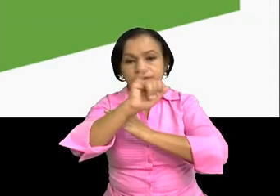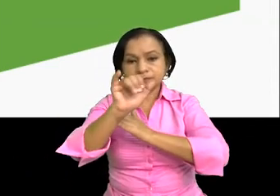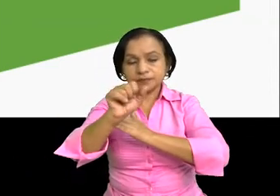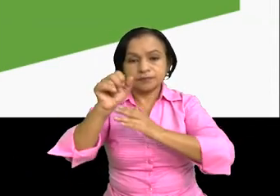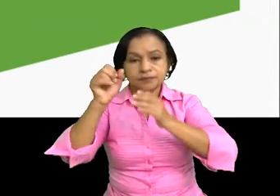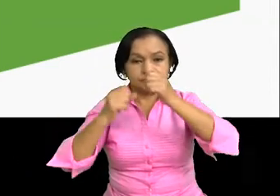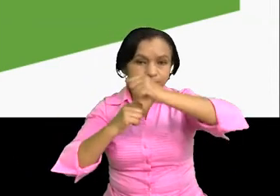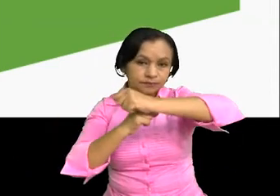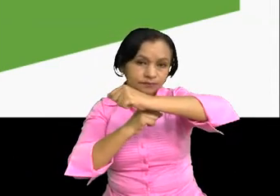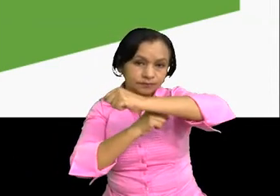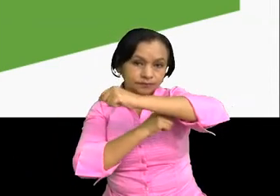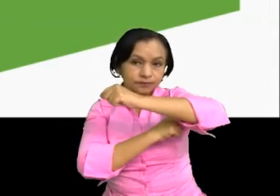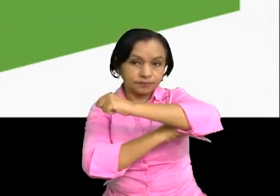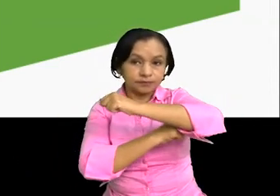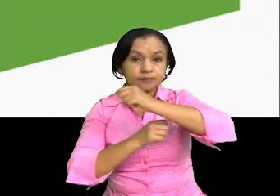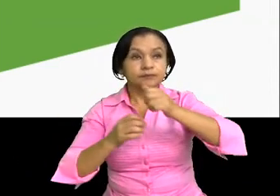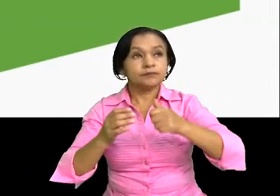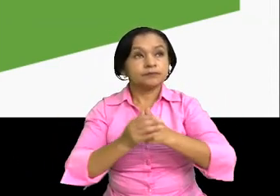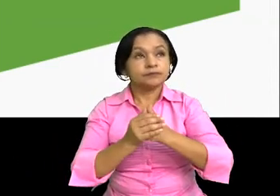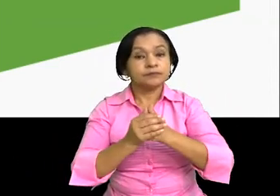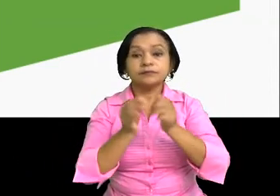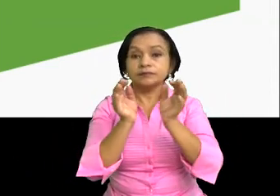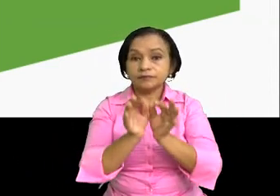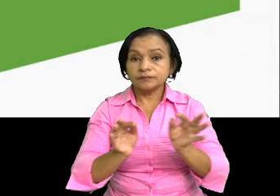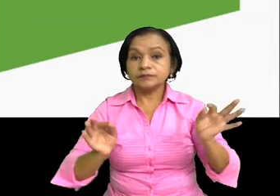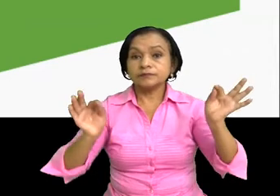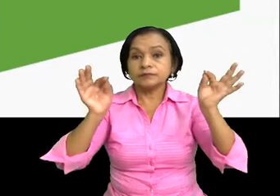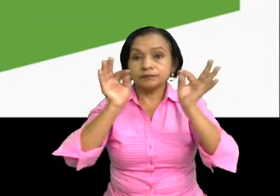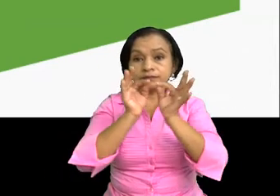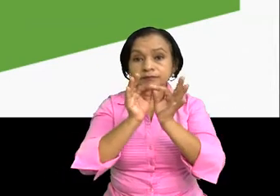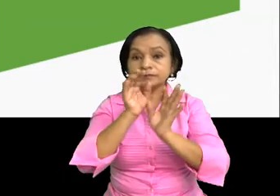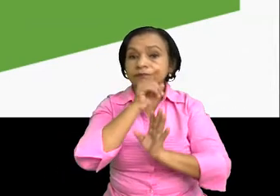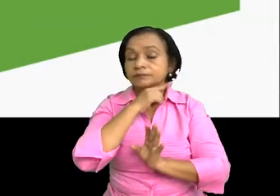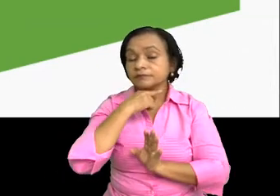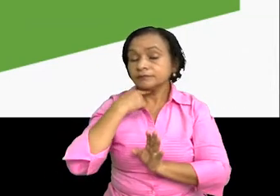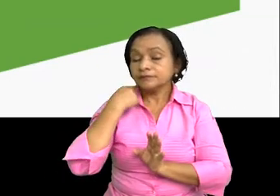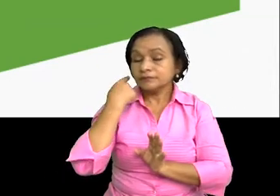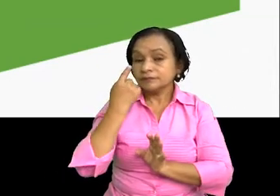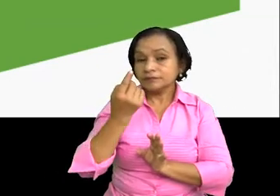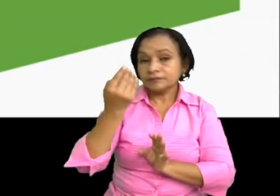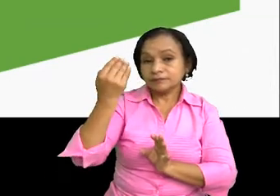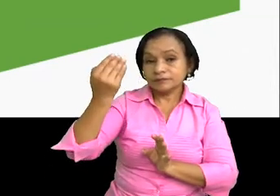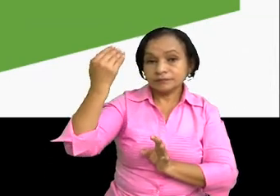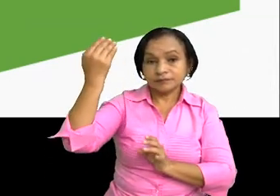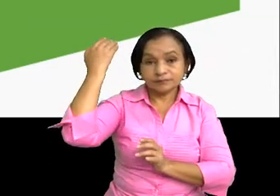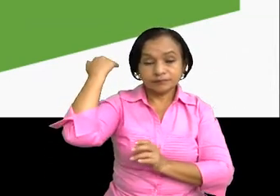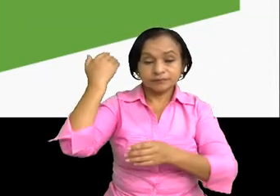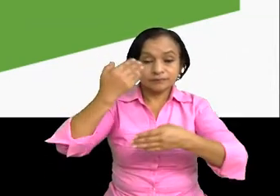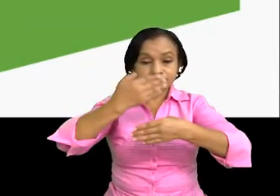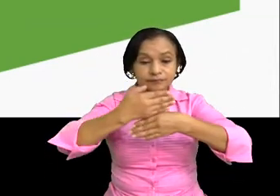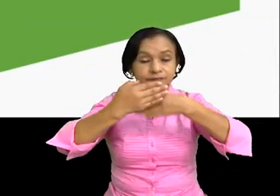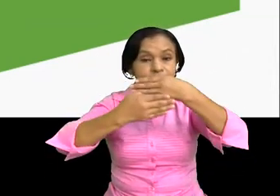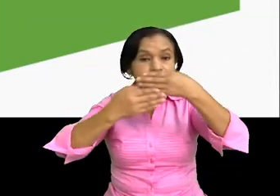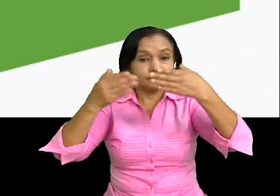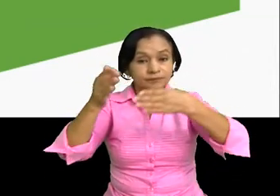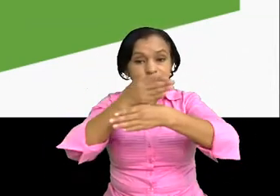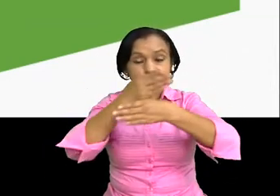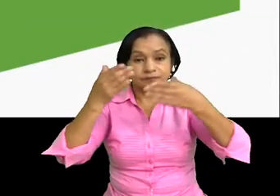También algo que va a significar un verdadero hito en la historia de la construcción de obras